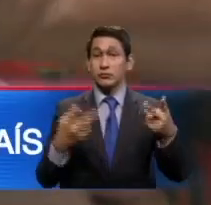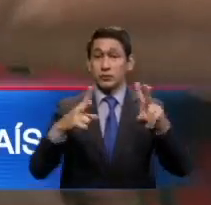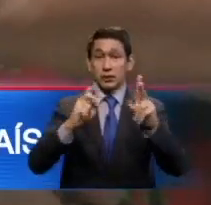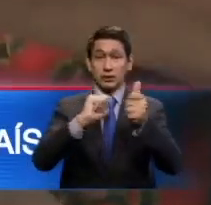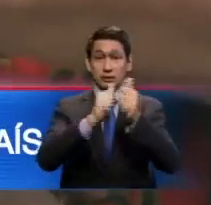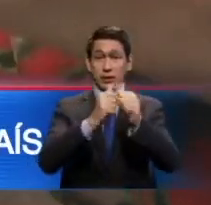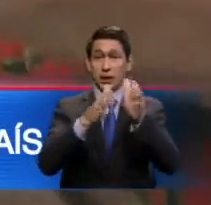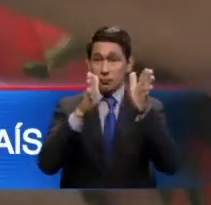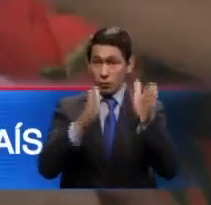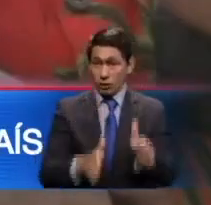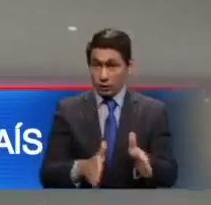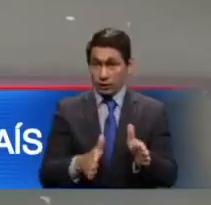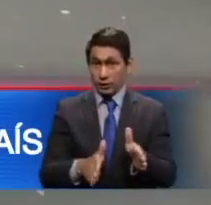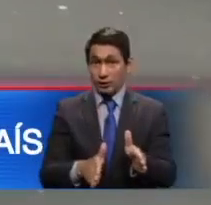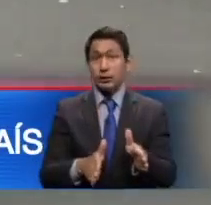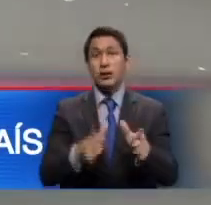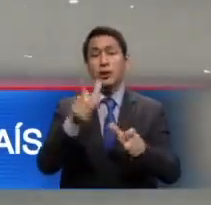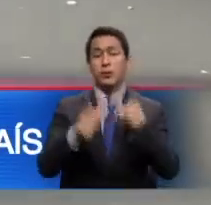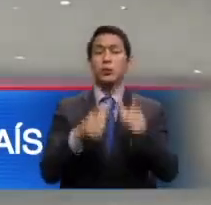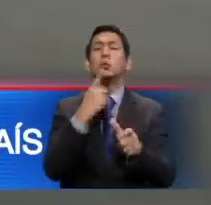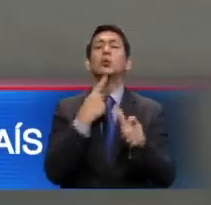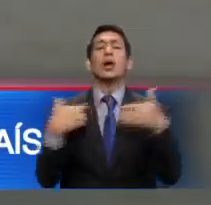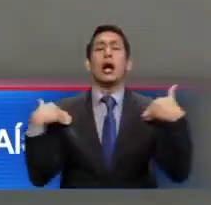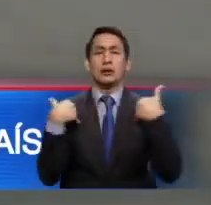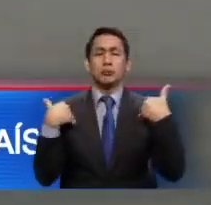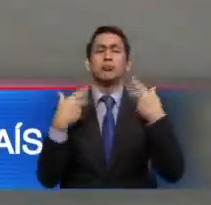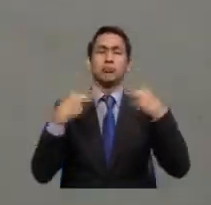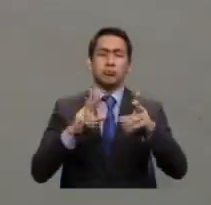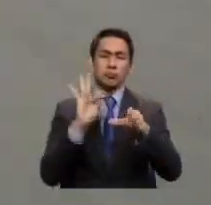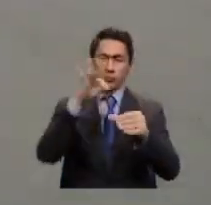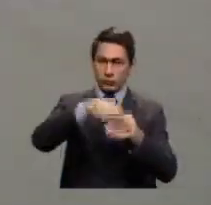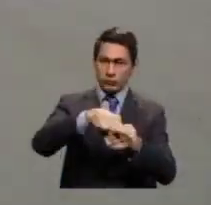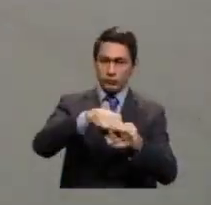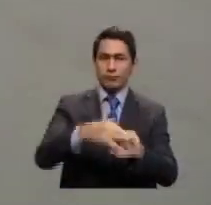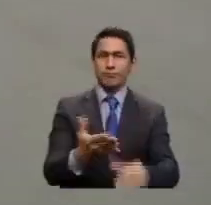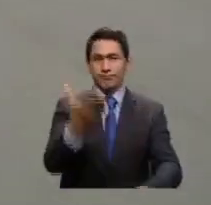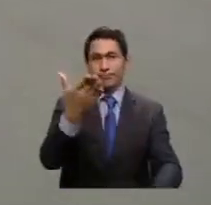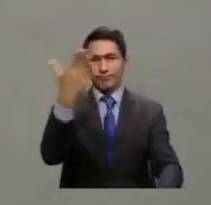deportistas y los amantes de los animales. Lucero Llanos, Voz y Voto 2023.